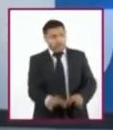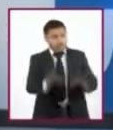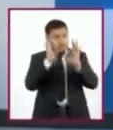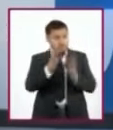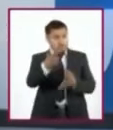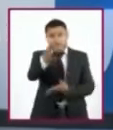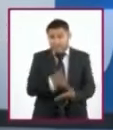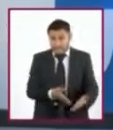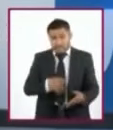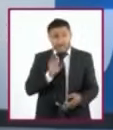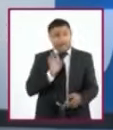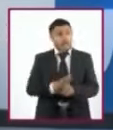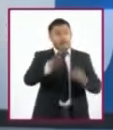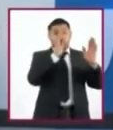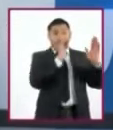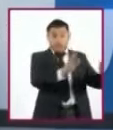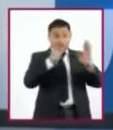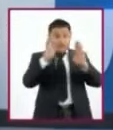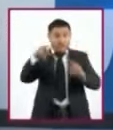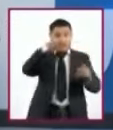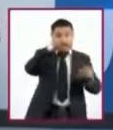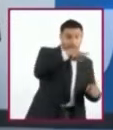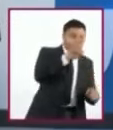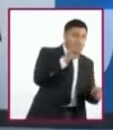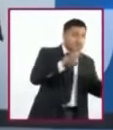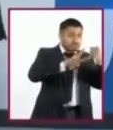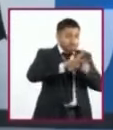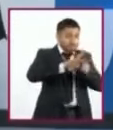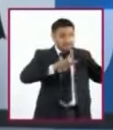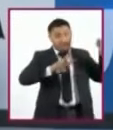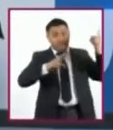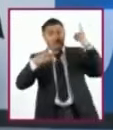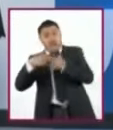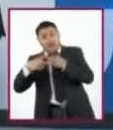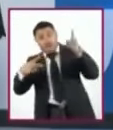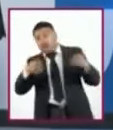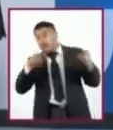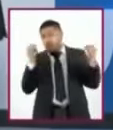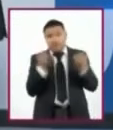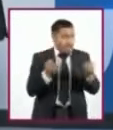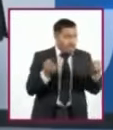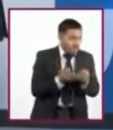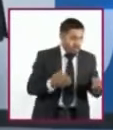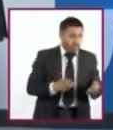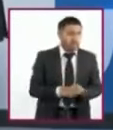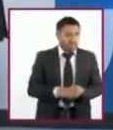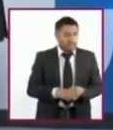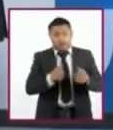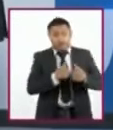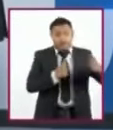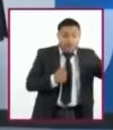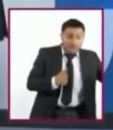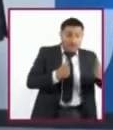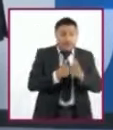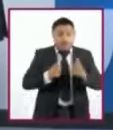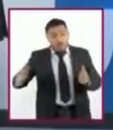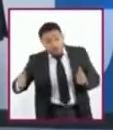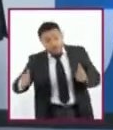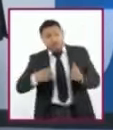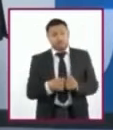Las medidas de los ángulos conservan la misma medida. Las distancias entre los vértices de